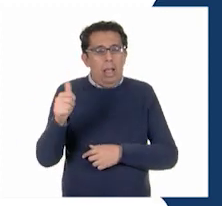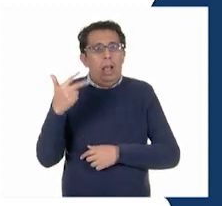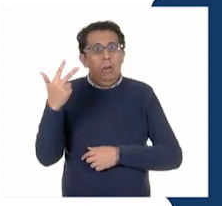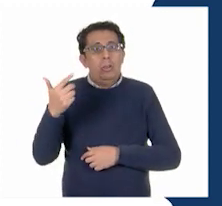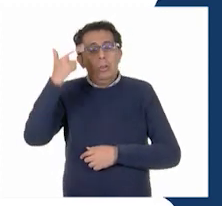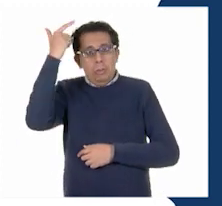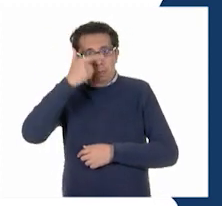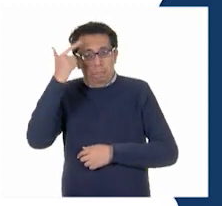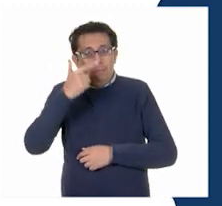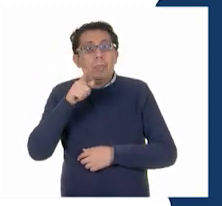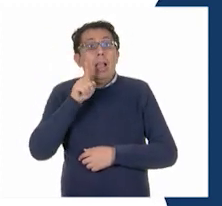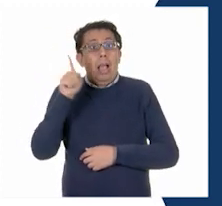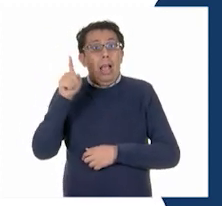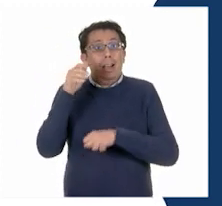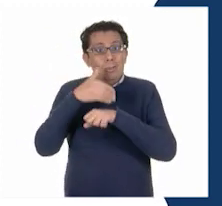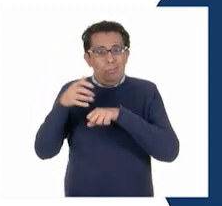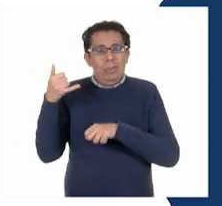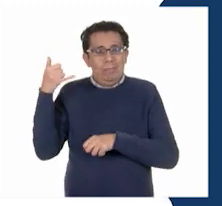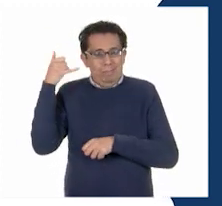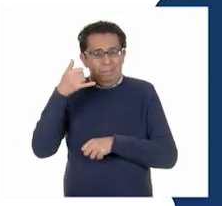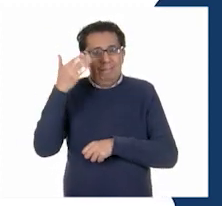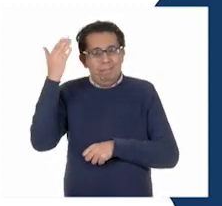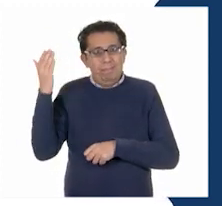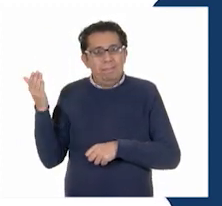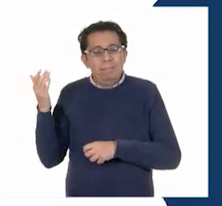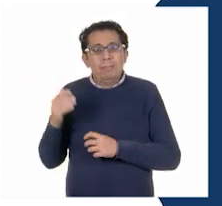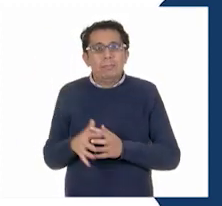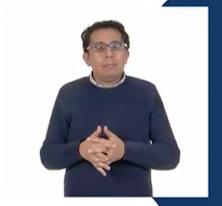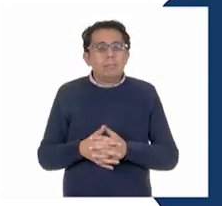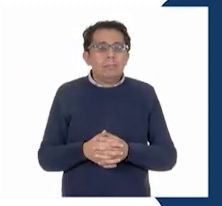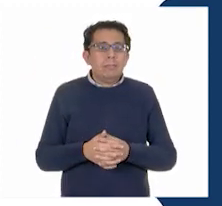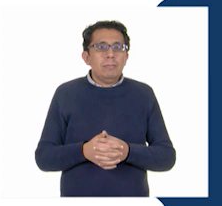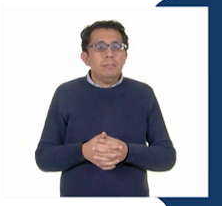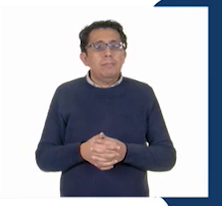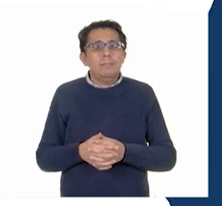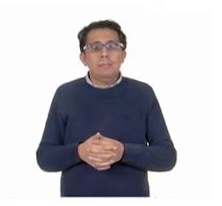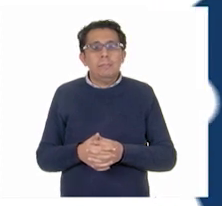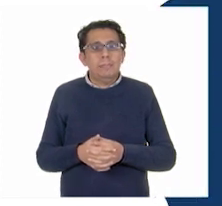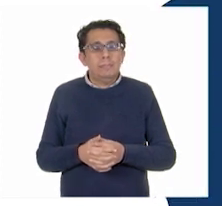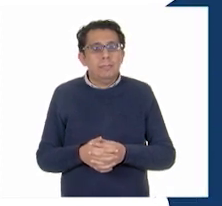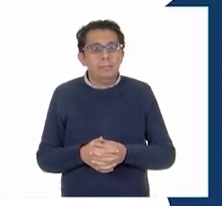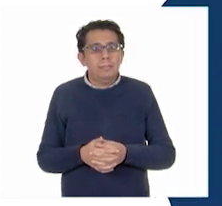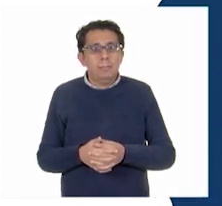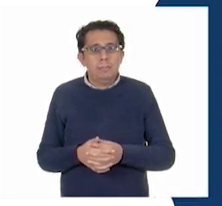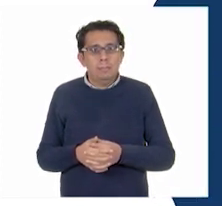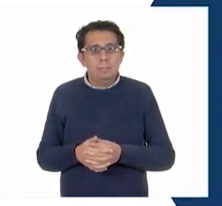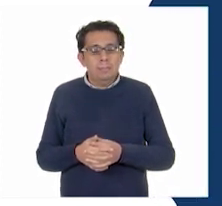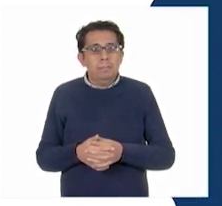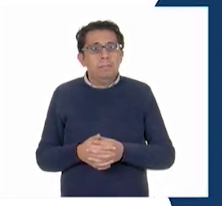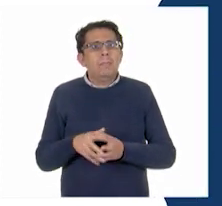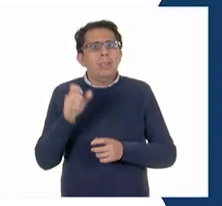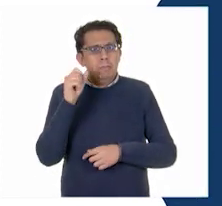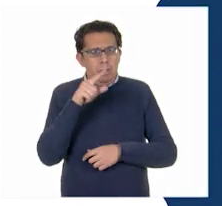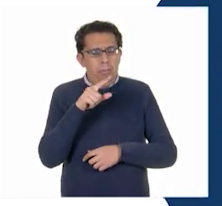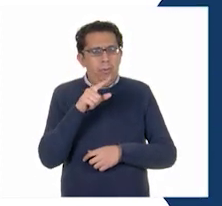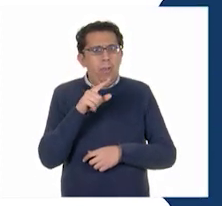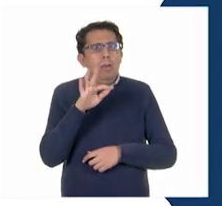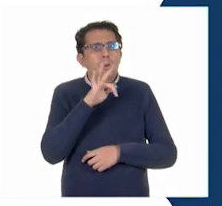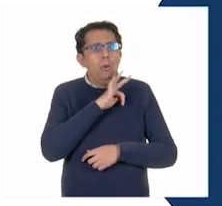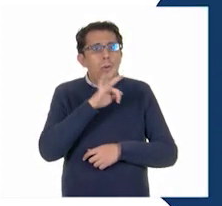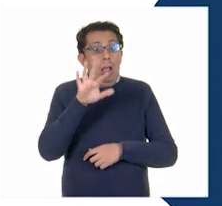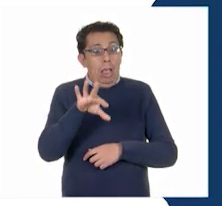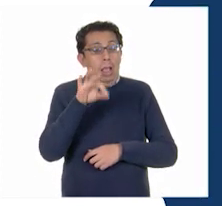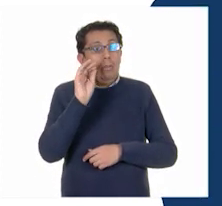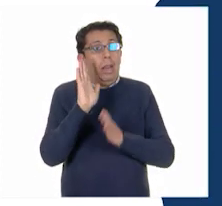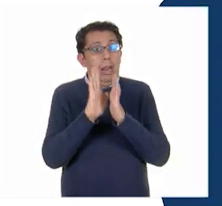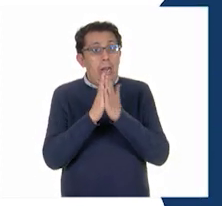55 41 72 04 13, con 100 líneas. También puedes encontrar los libros de texto